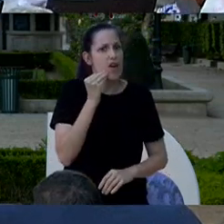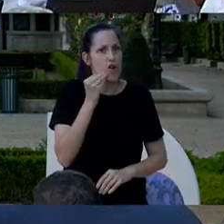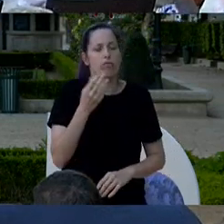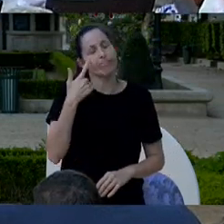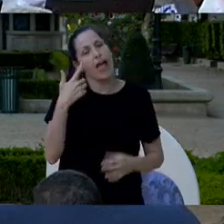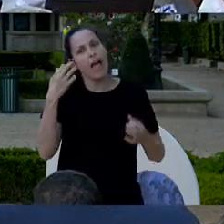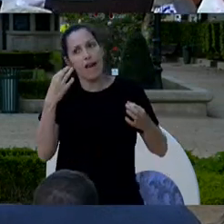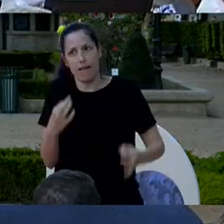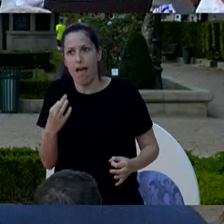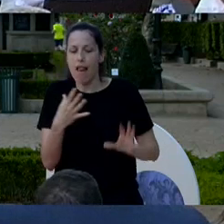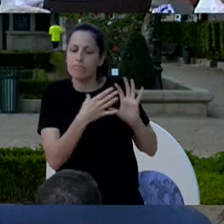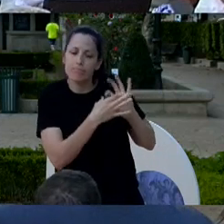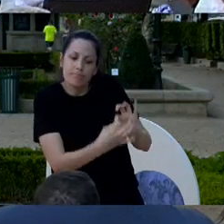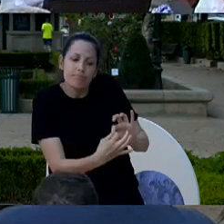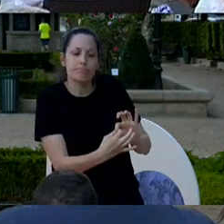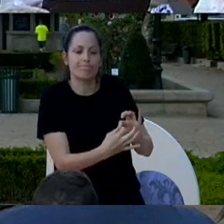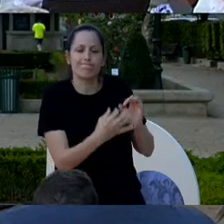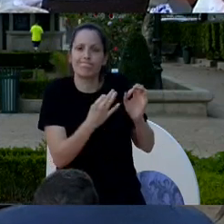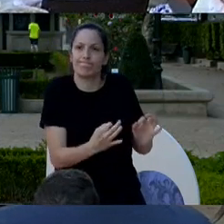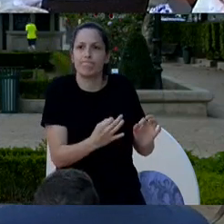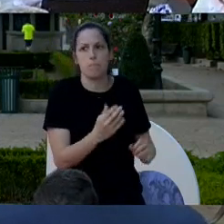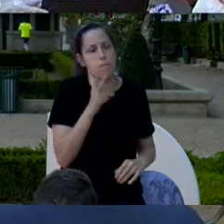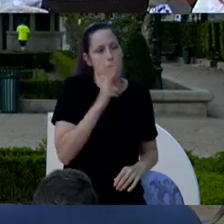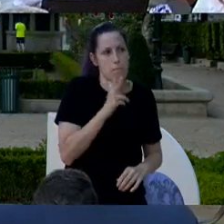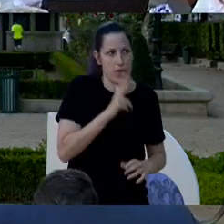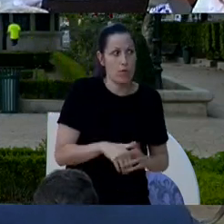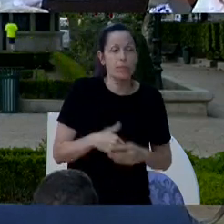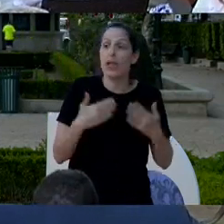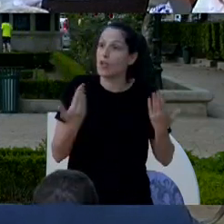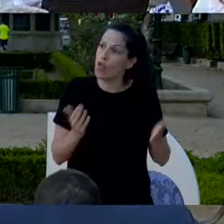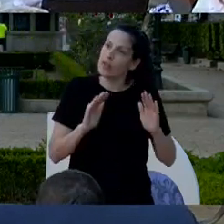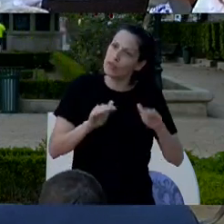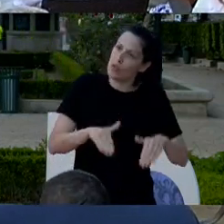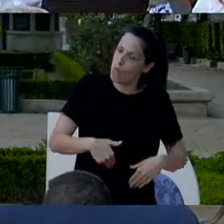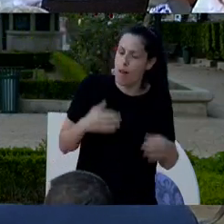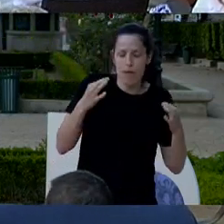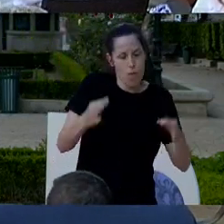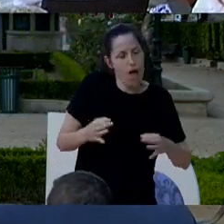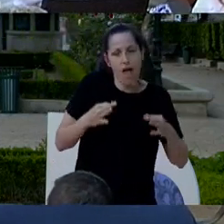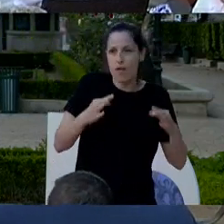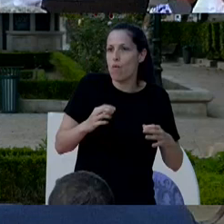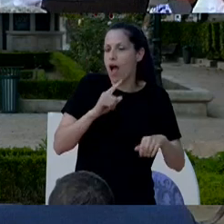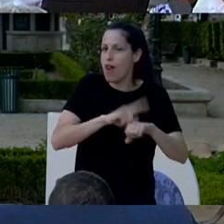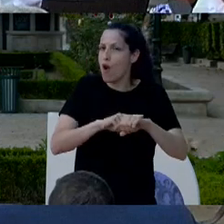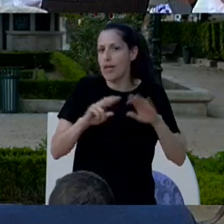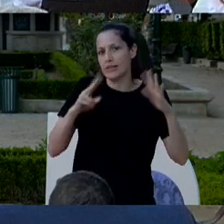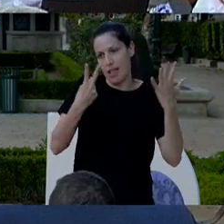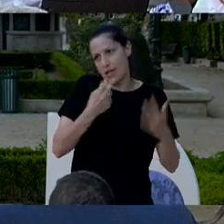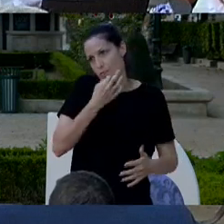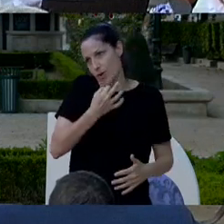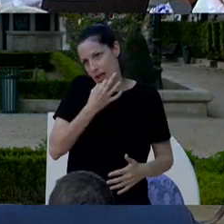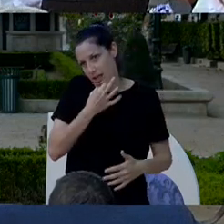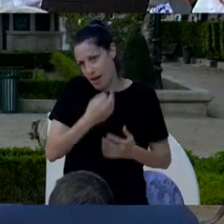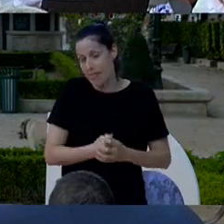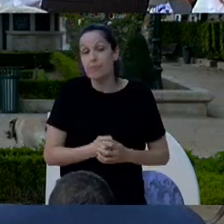xa saímos un pouco máis do verán e retornamos ao noso horario das 7 da tarde, quedades todas e todos convidados.